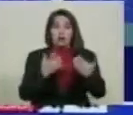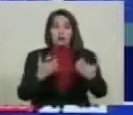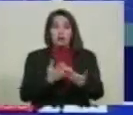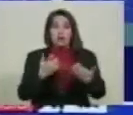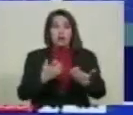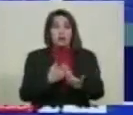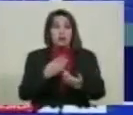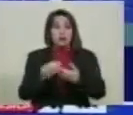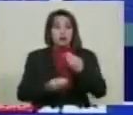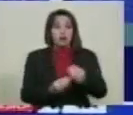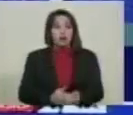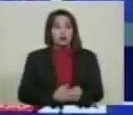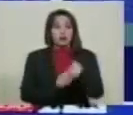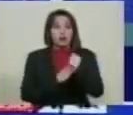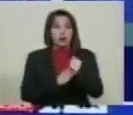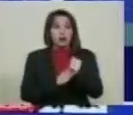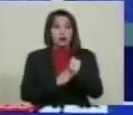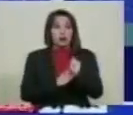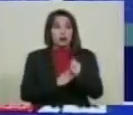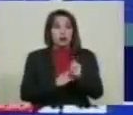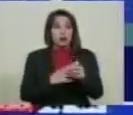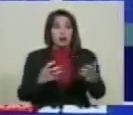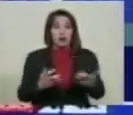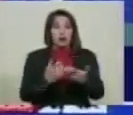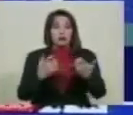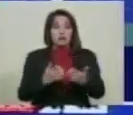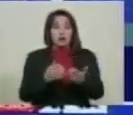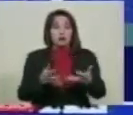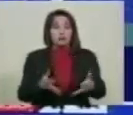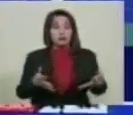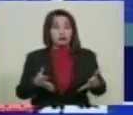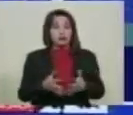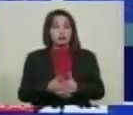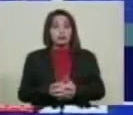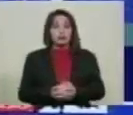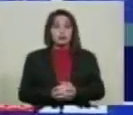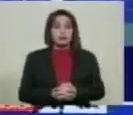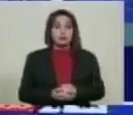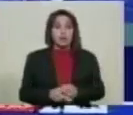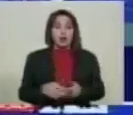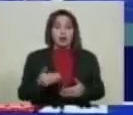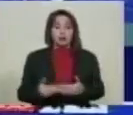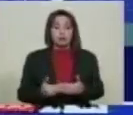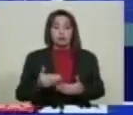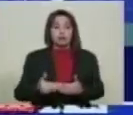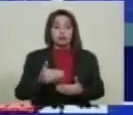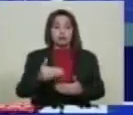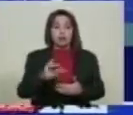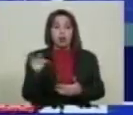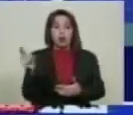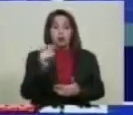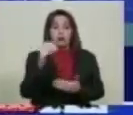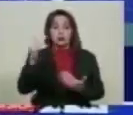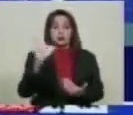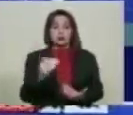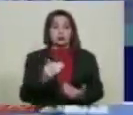librar y en la batalla que vamos a ganar en los meses que están por venir.